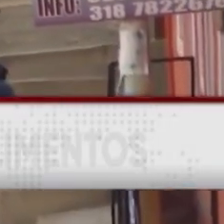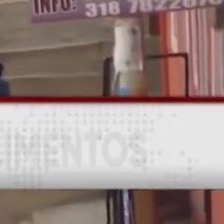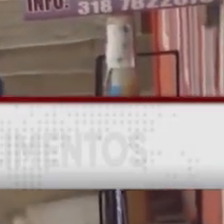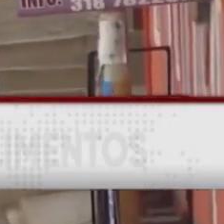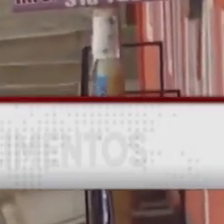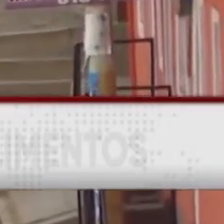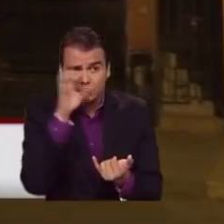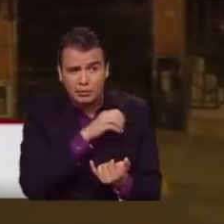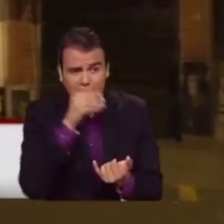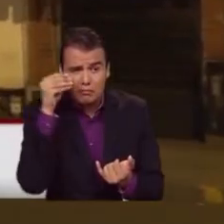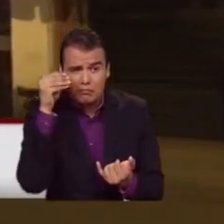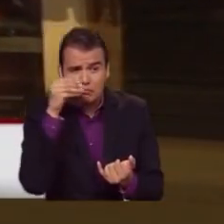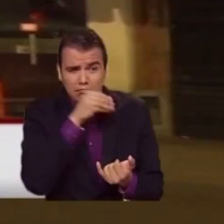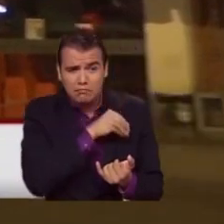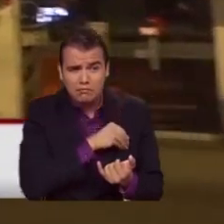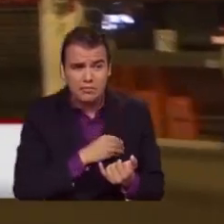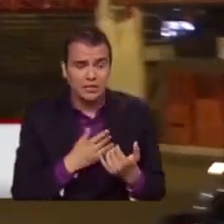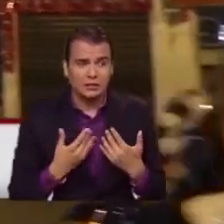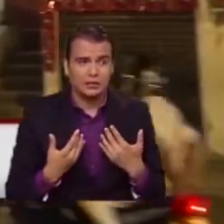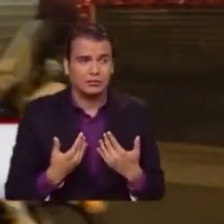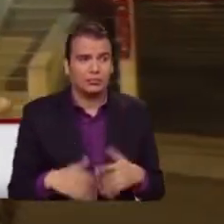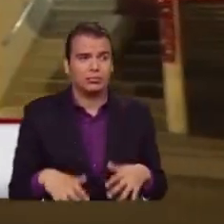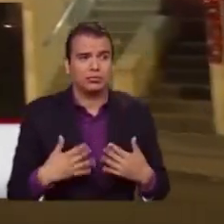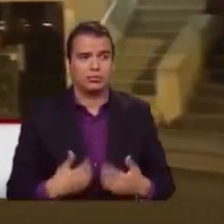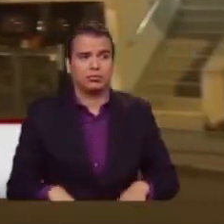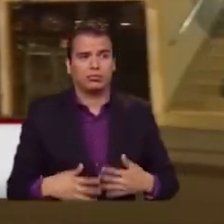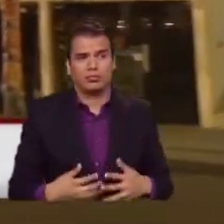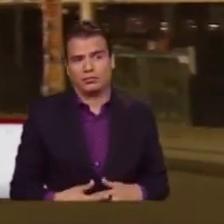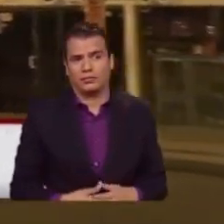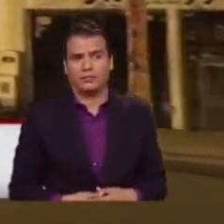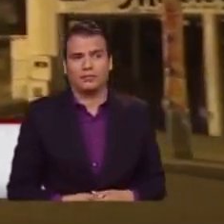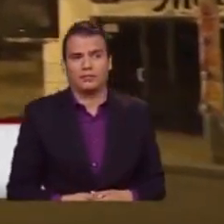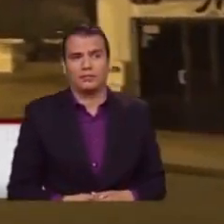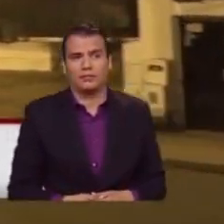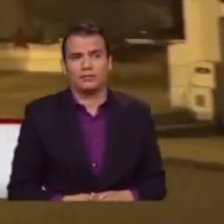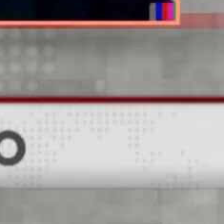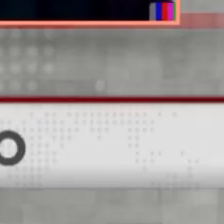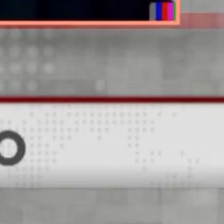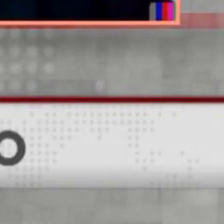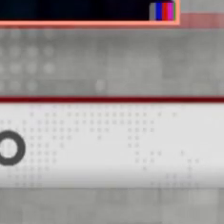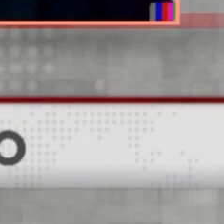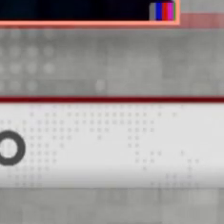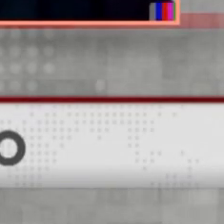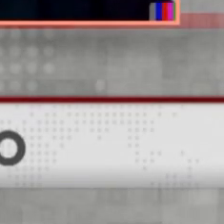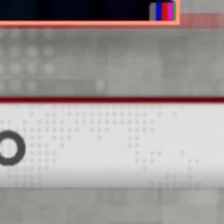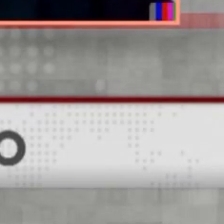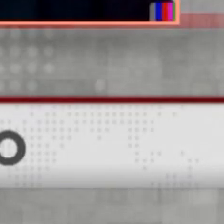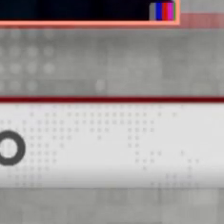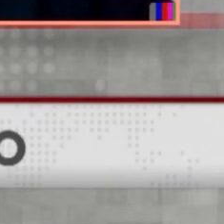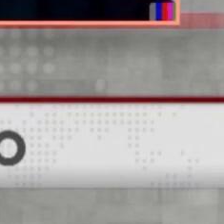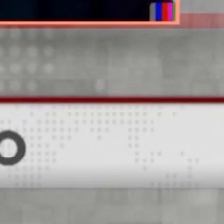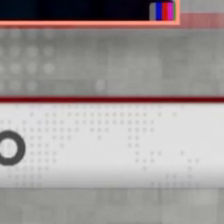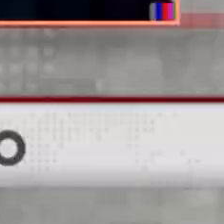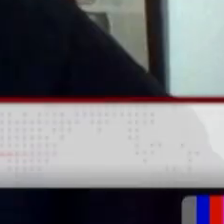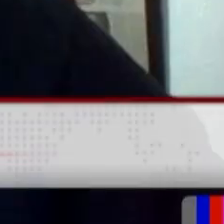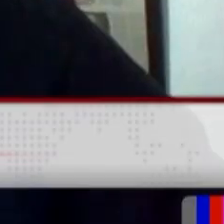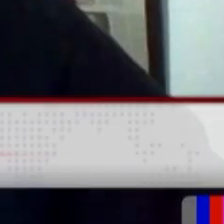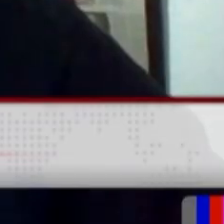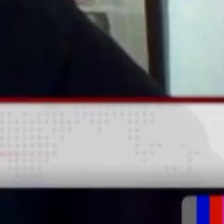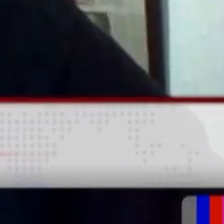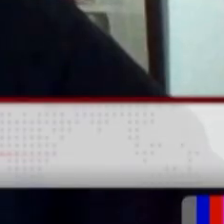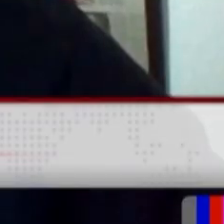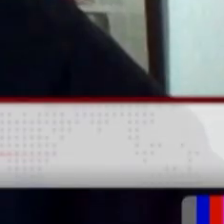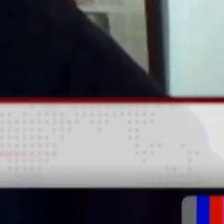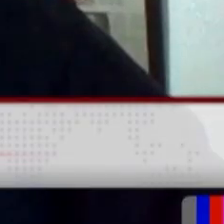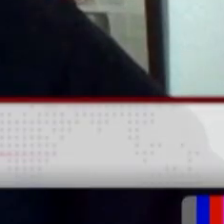cerrado. Desde el Parque del Perro, el impacto económico del coronavirus. Estamos leyendo las crónicas de un enchuspado.